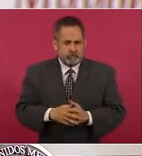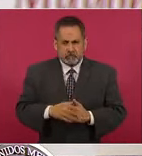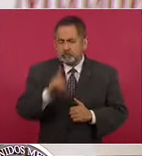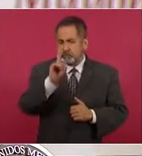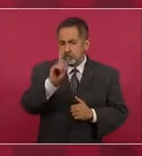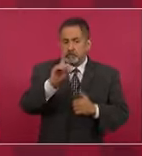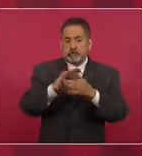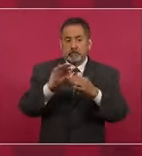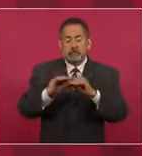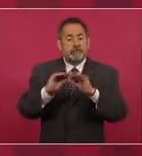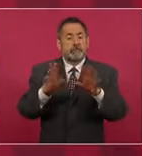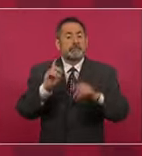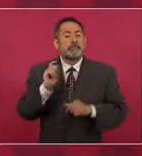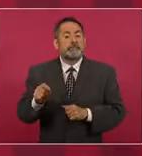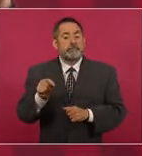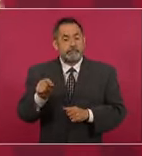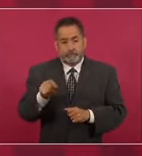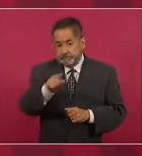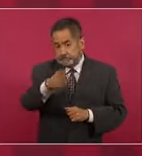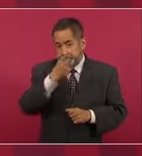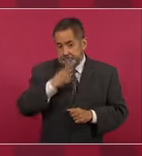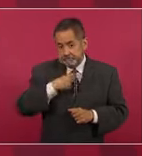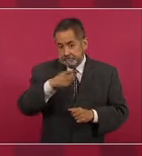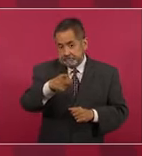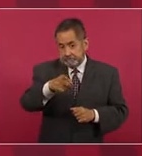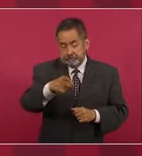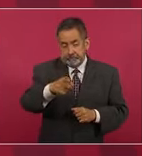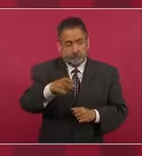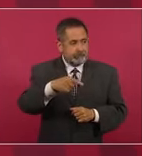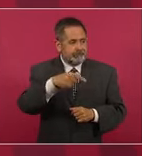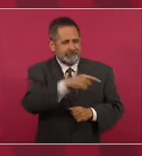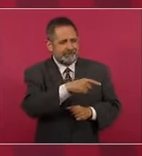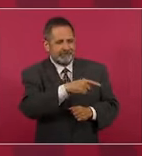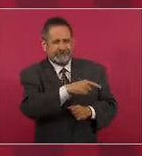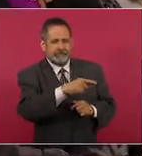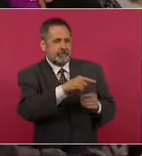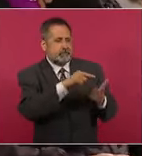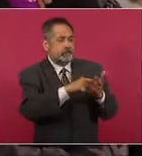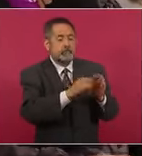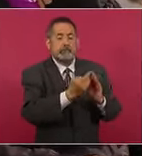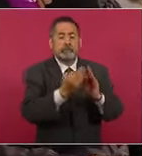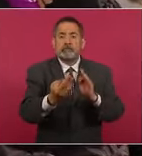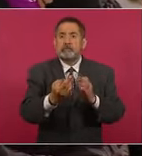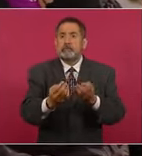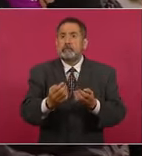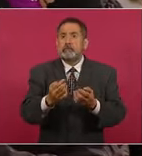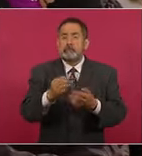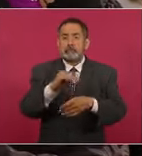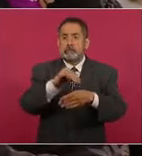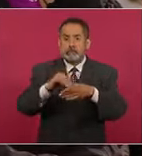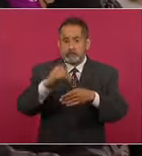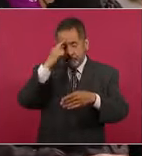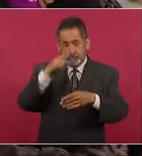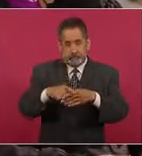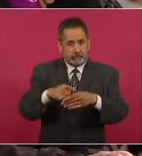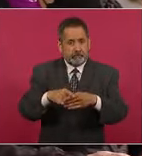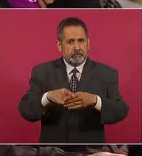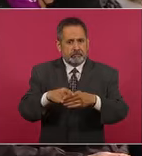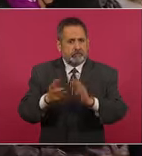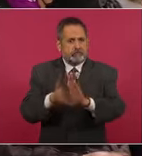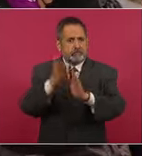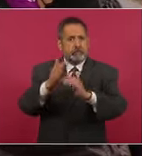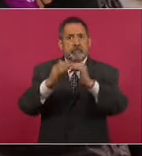manifiesta del memorial que se había construido en terrenos del casino,